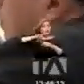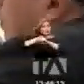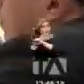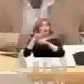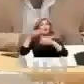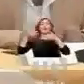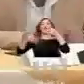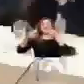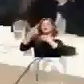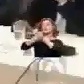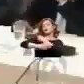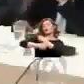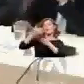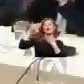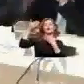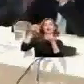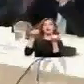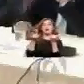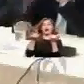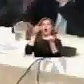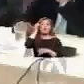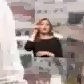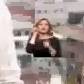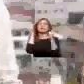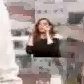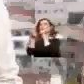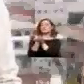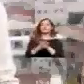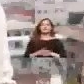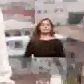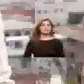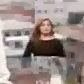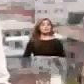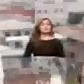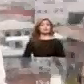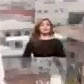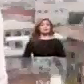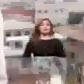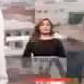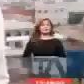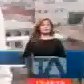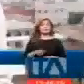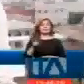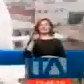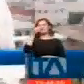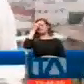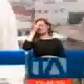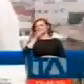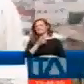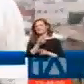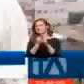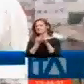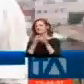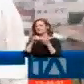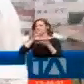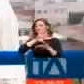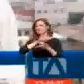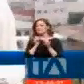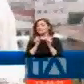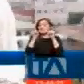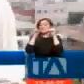recomendando el juicio político, ahora hayan cambiado de opinión. Pero este desenlace en la asamblea no sorprende a nadie, ni siquiera al presidente